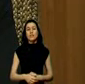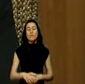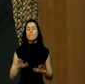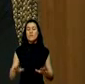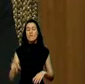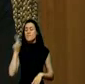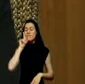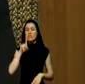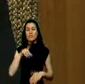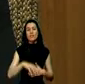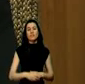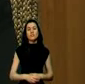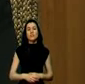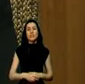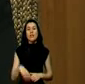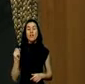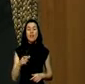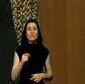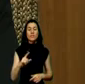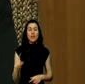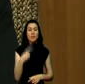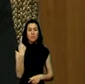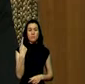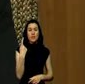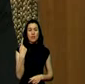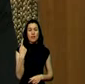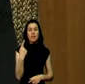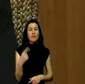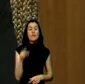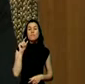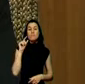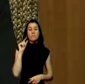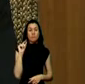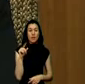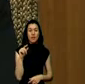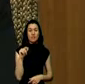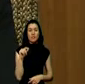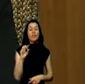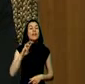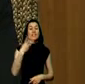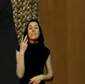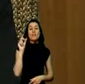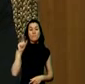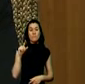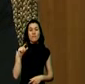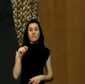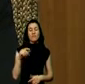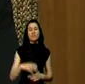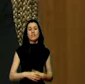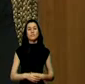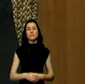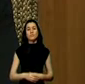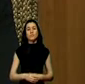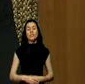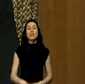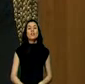La oferta que ha quedado en primer lugar es de las más baratas, concretamente es la tercera más barata de las nueve ofertas